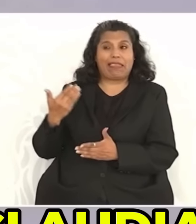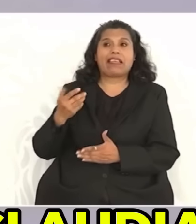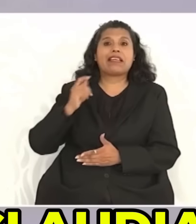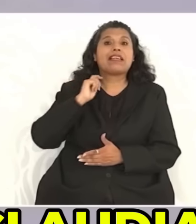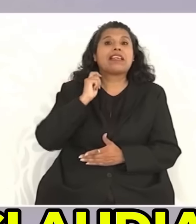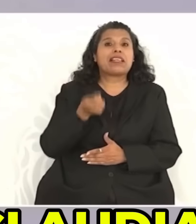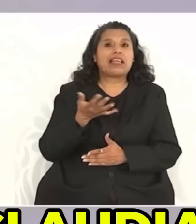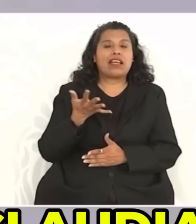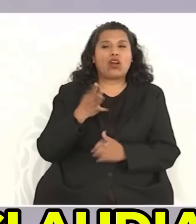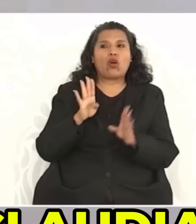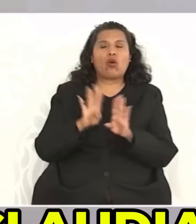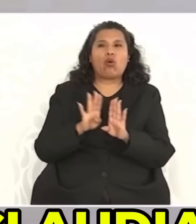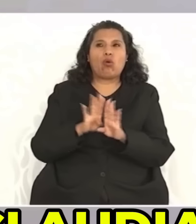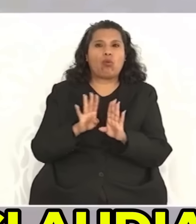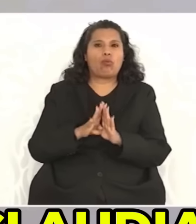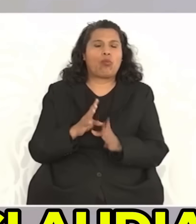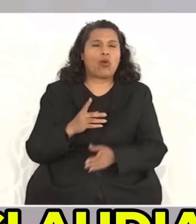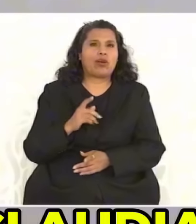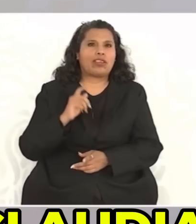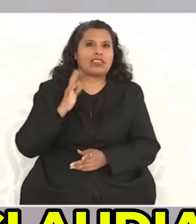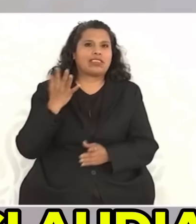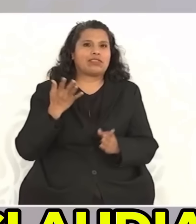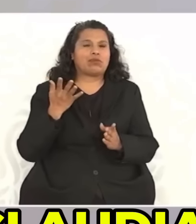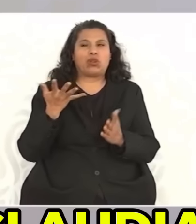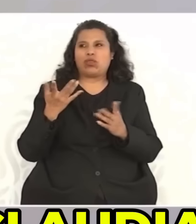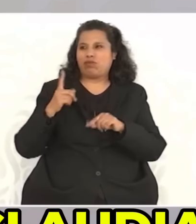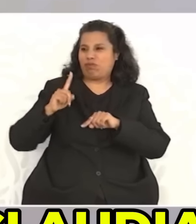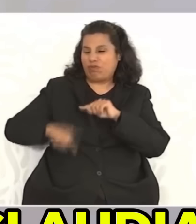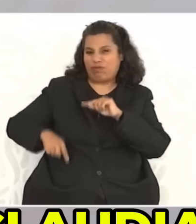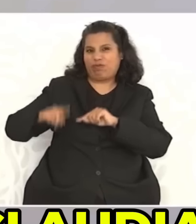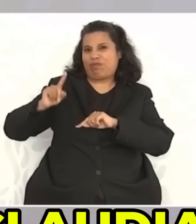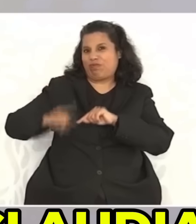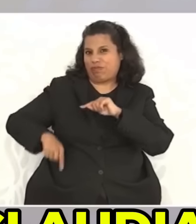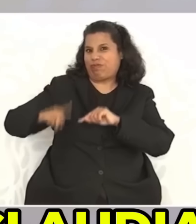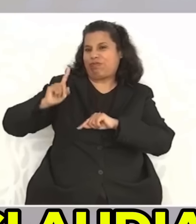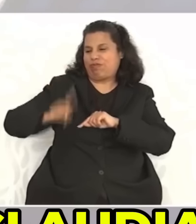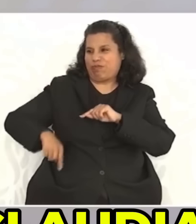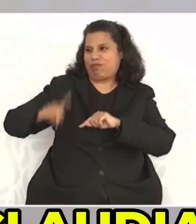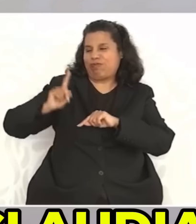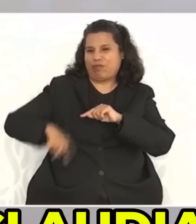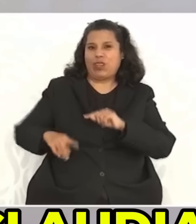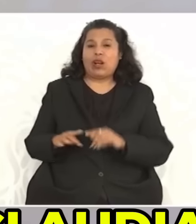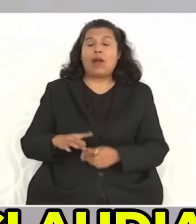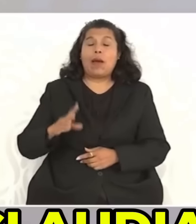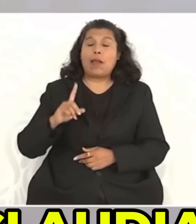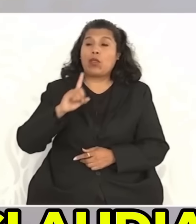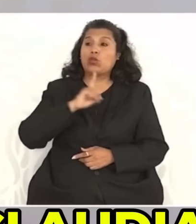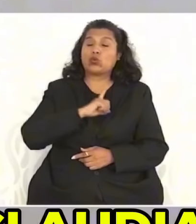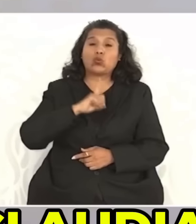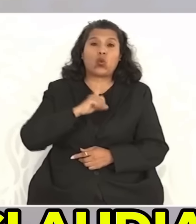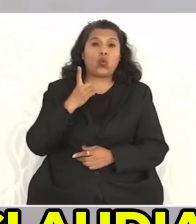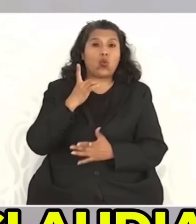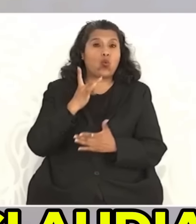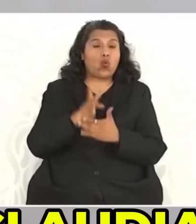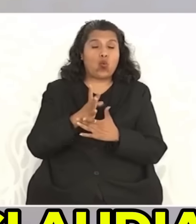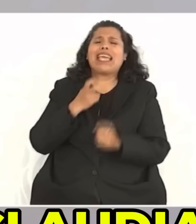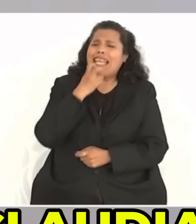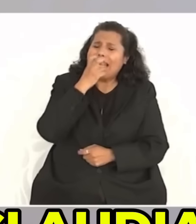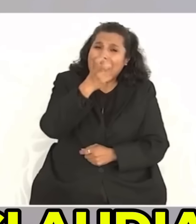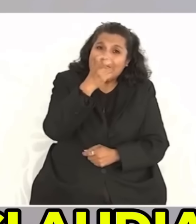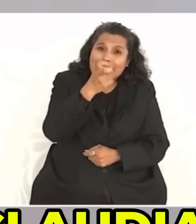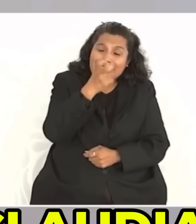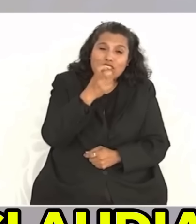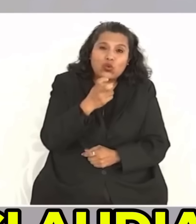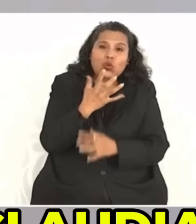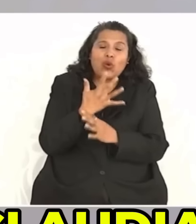promover un enorme clasismo, como si solo algunos tuvieran derechos.